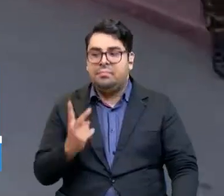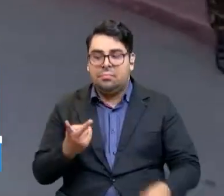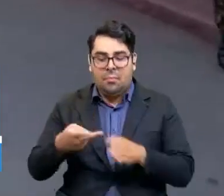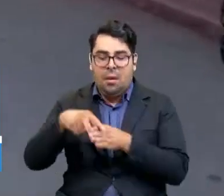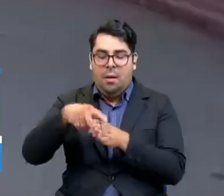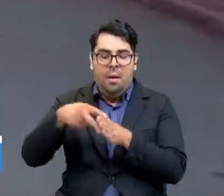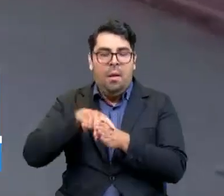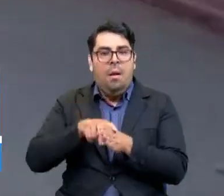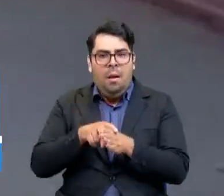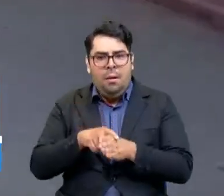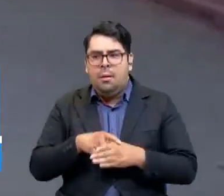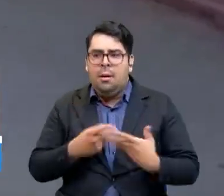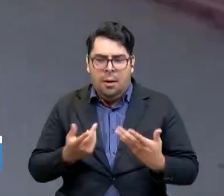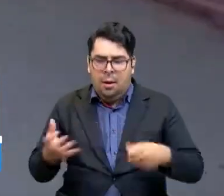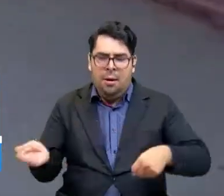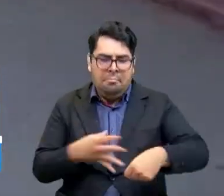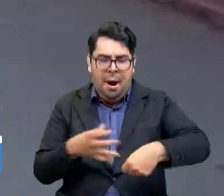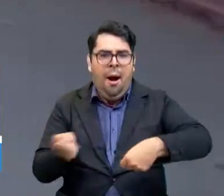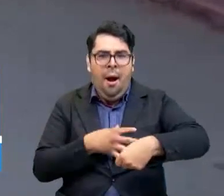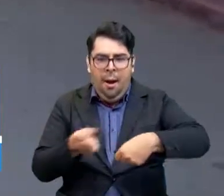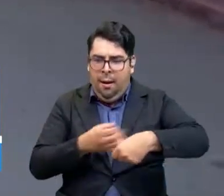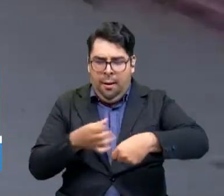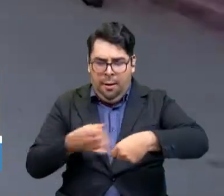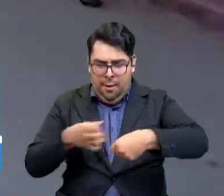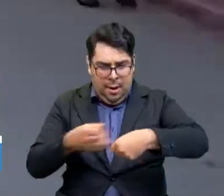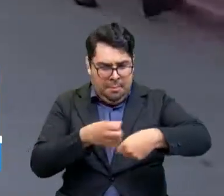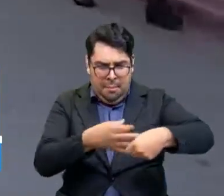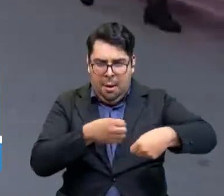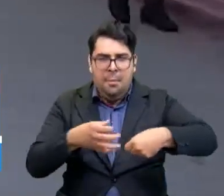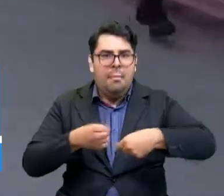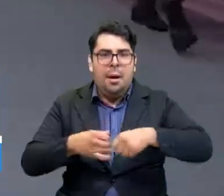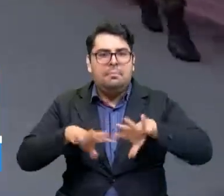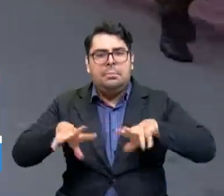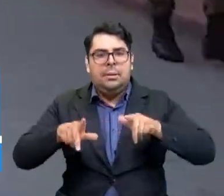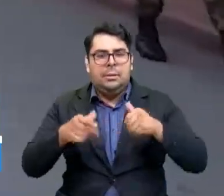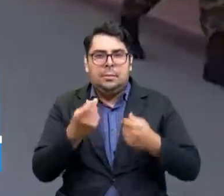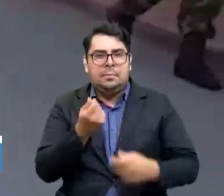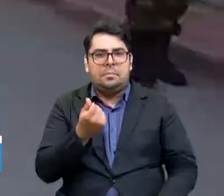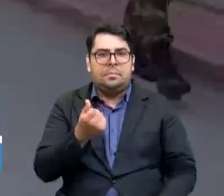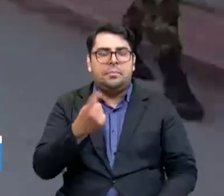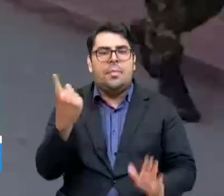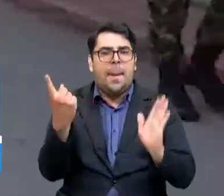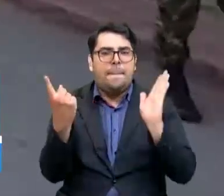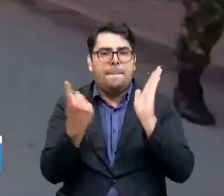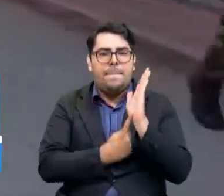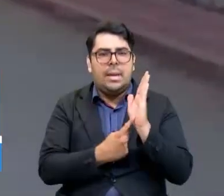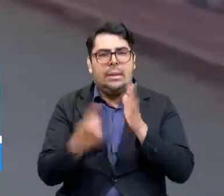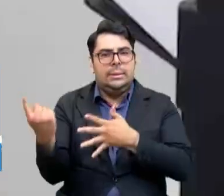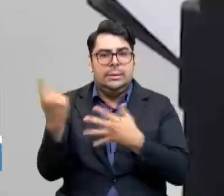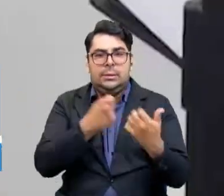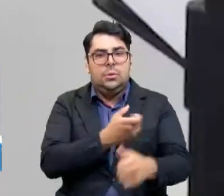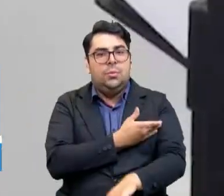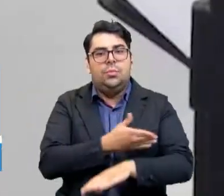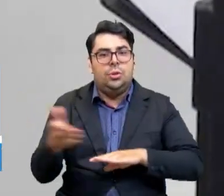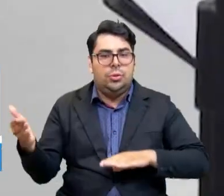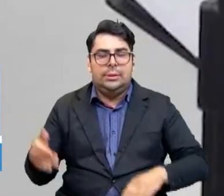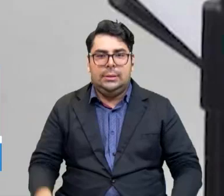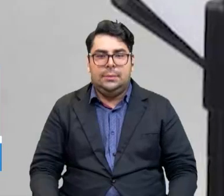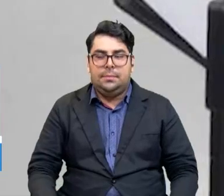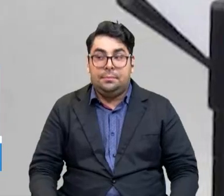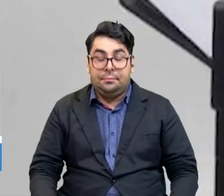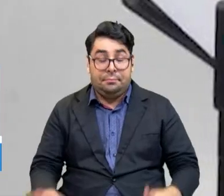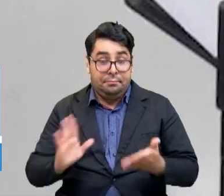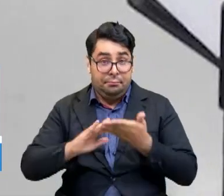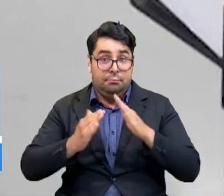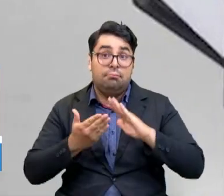lograron todo el dinero de la entidad, el cual se calcula sea una suma cercana a los 1.600 millones de pesos. Según la